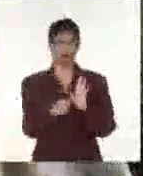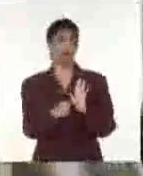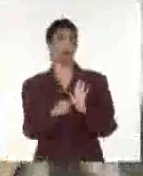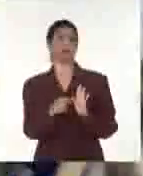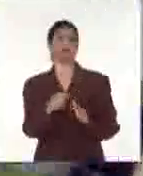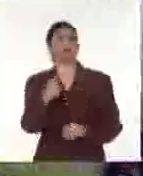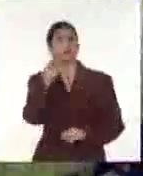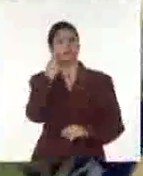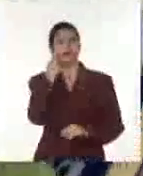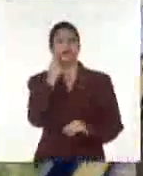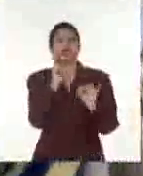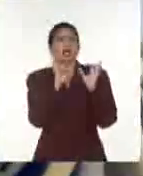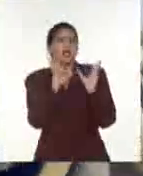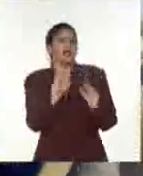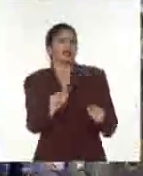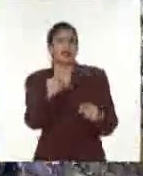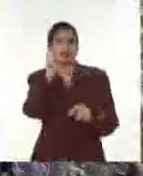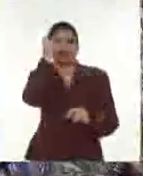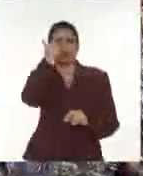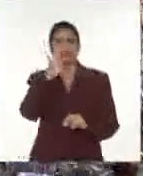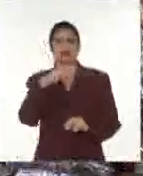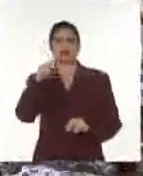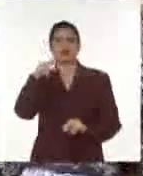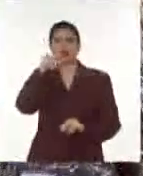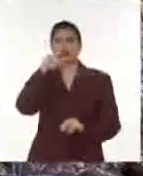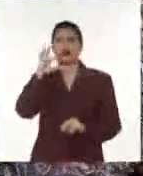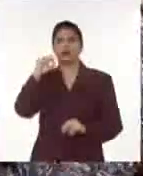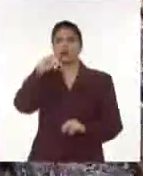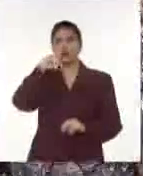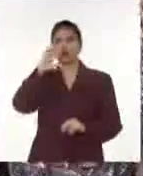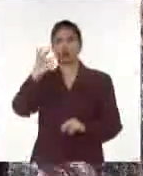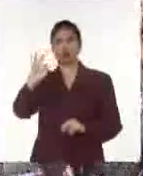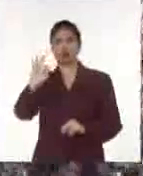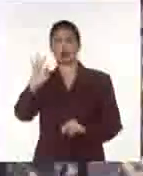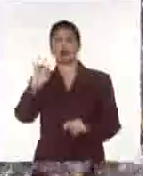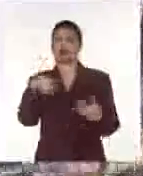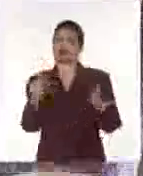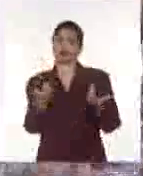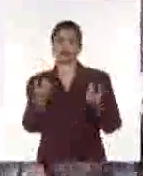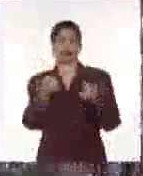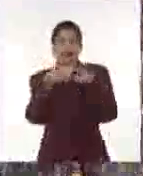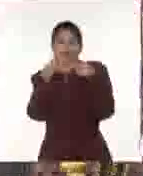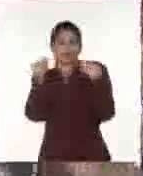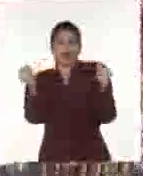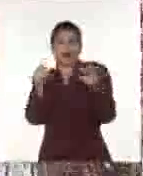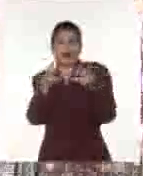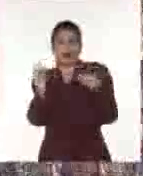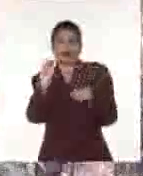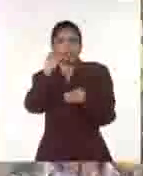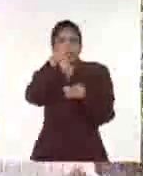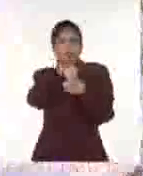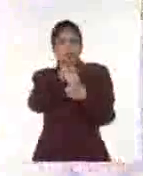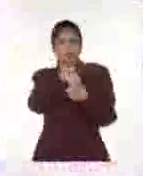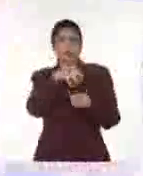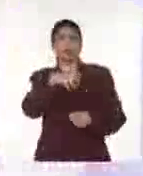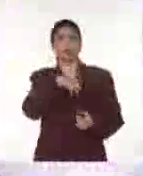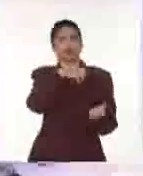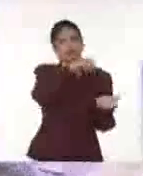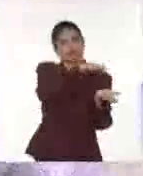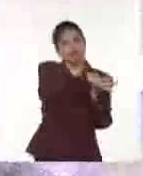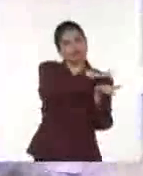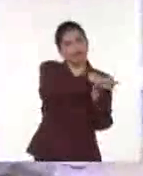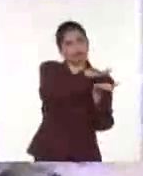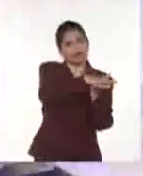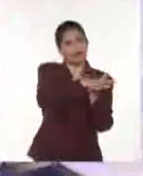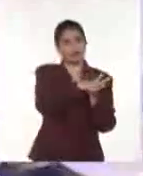carbono en el ecosistema. Esa existencia de carbono no es más que el carbono que se encuentra acumulado en los diferentes